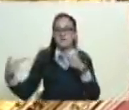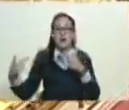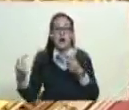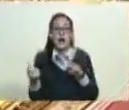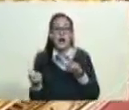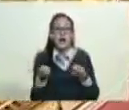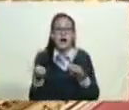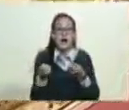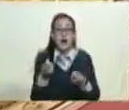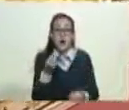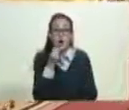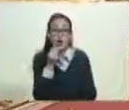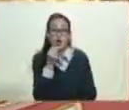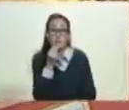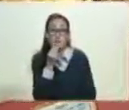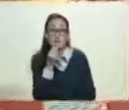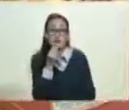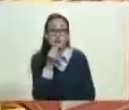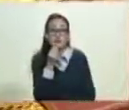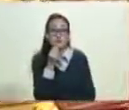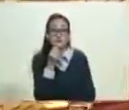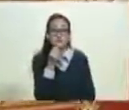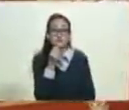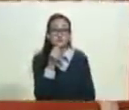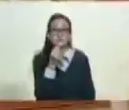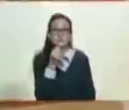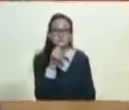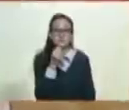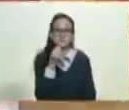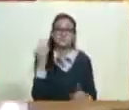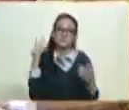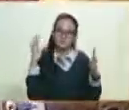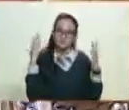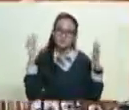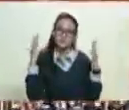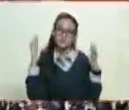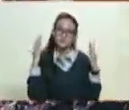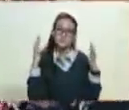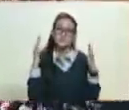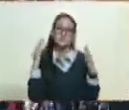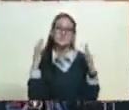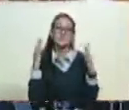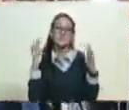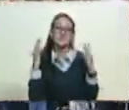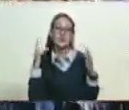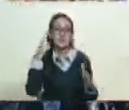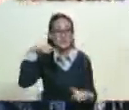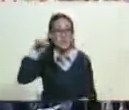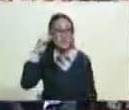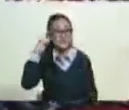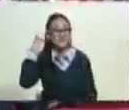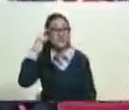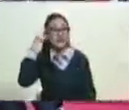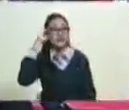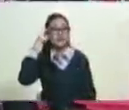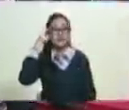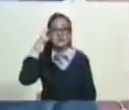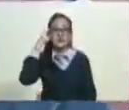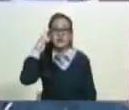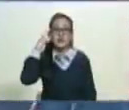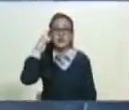económica que pretendió, que como ustedes bien lo saben,